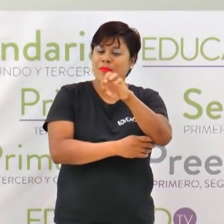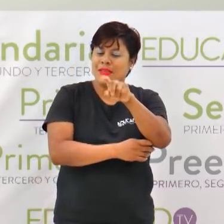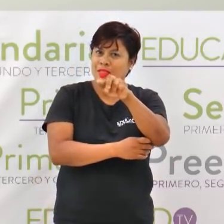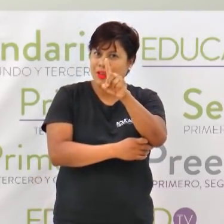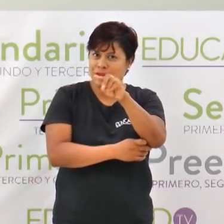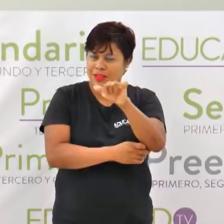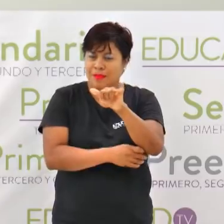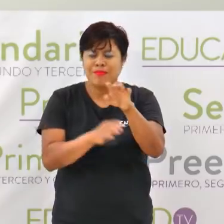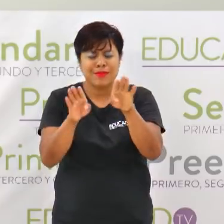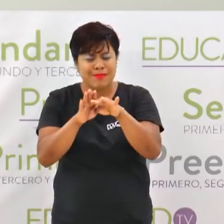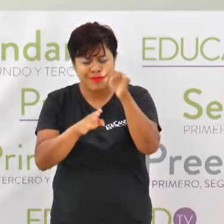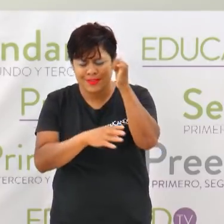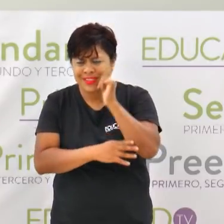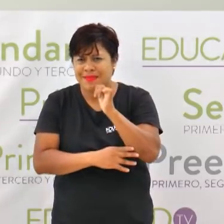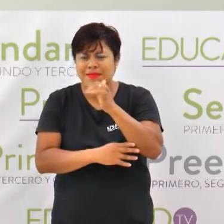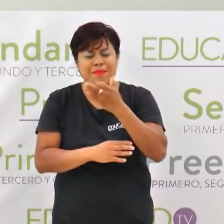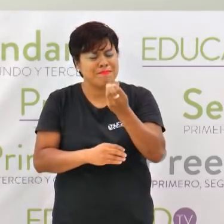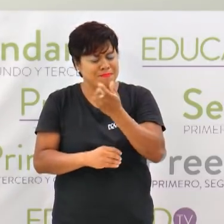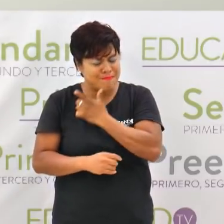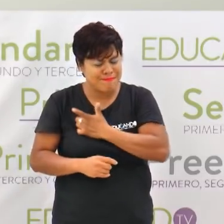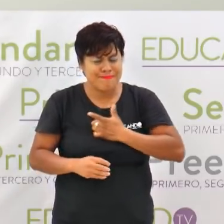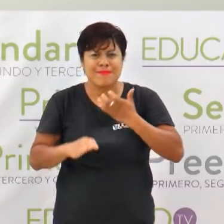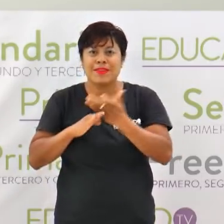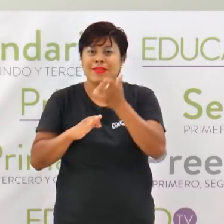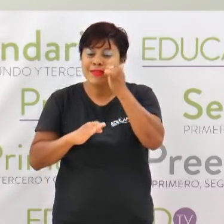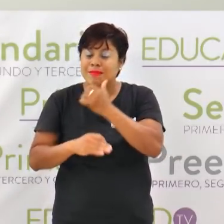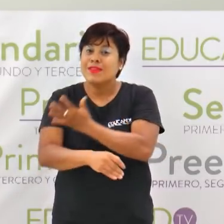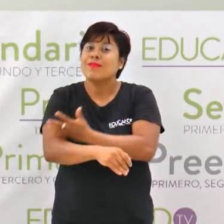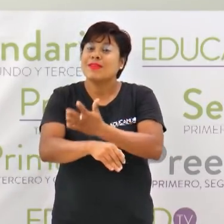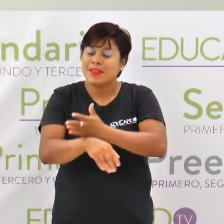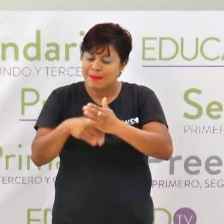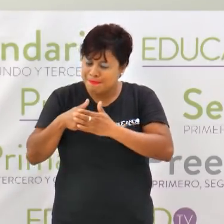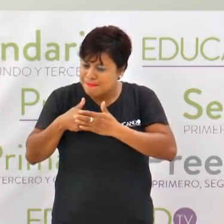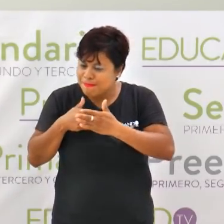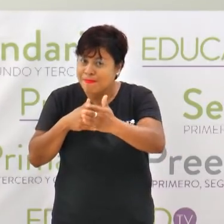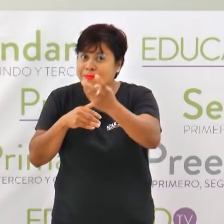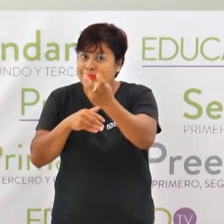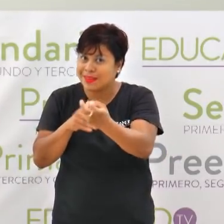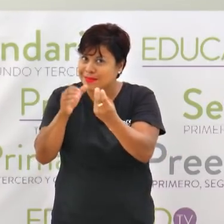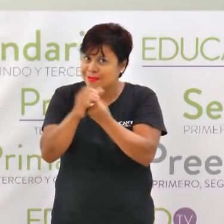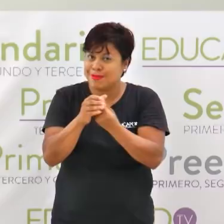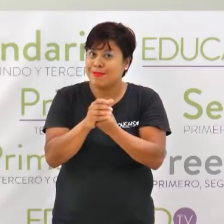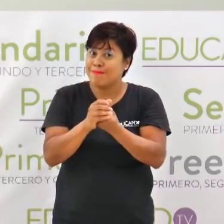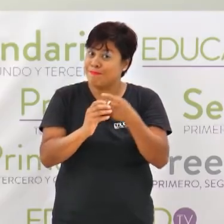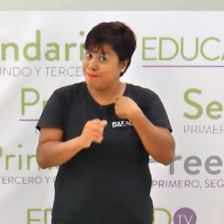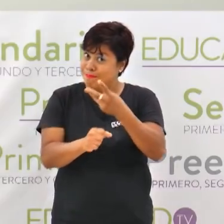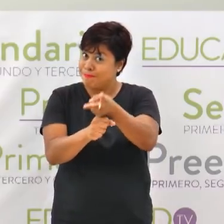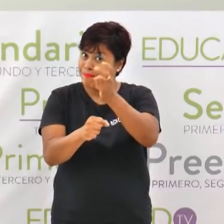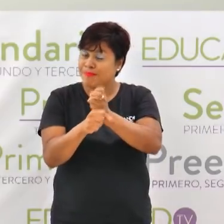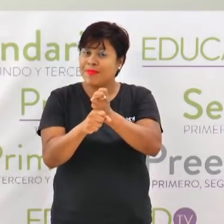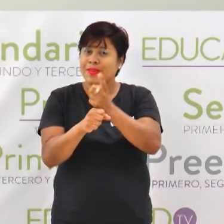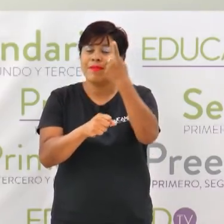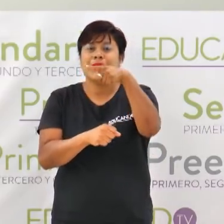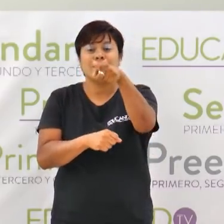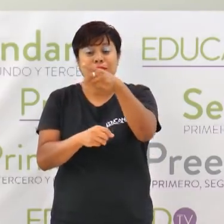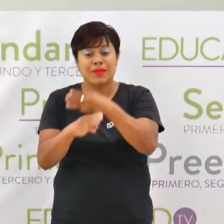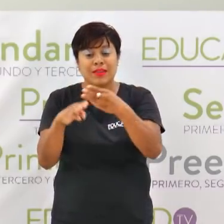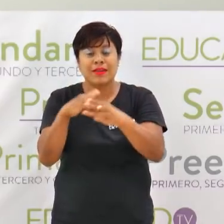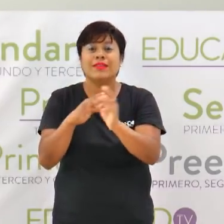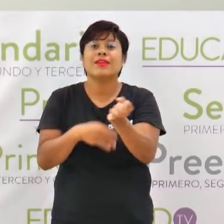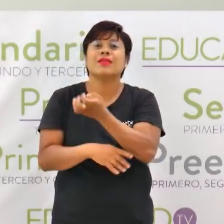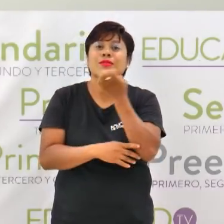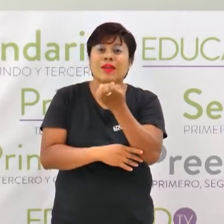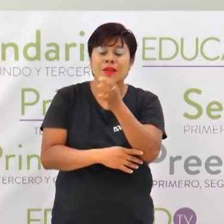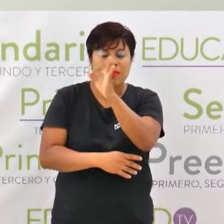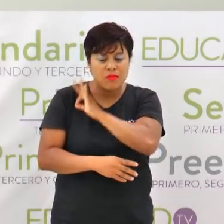Armando Mendoza y como siempre es un gusto enorme el que nos sigas acompañando a lo largo de toda esta sesión. Te invito para que con tus